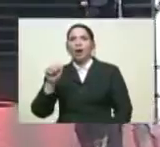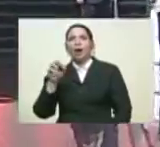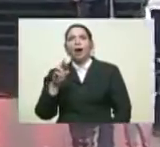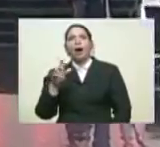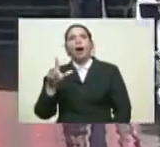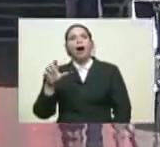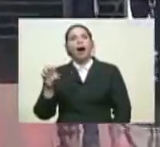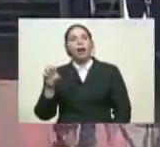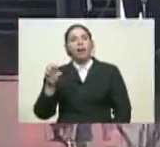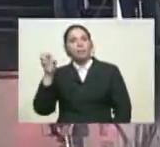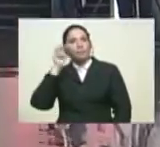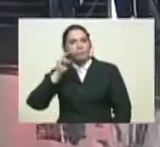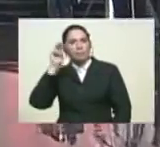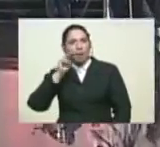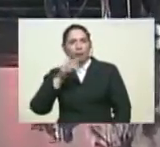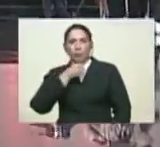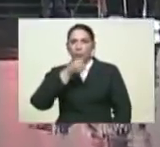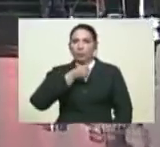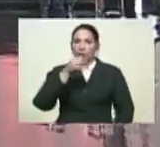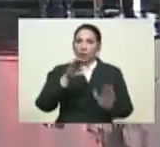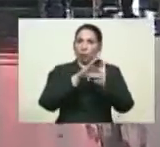maestro, periodista, constituyente,